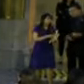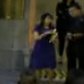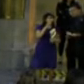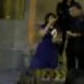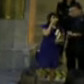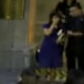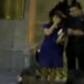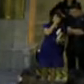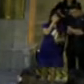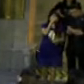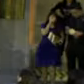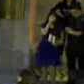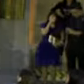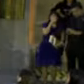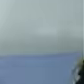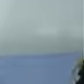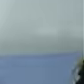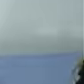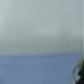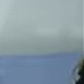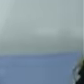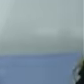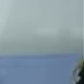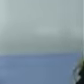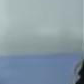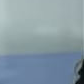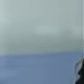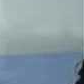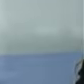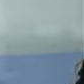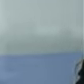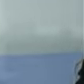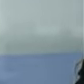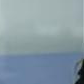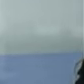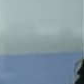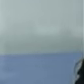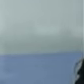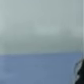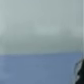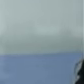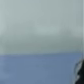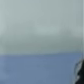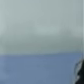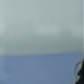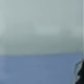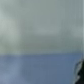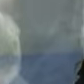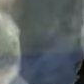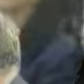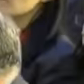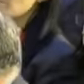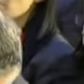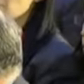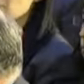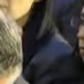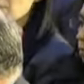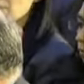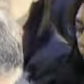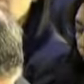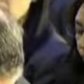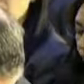senadores, pero también les quiero decir a todos que por pues se nos fue el tiempo escuchando,